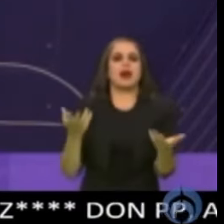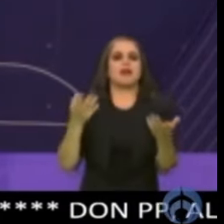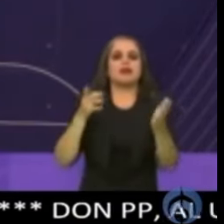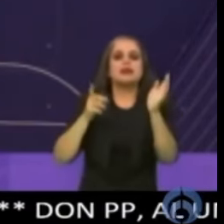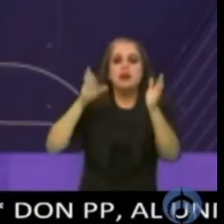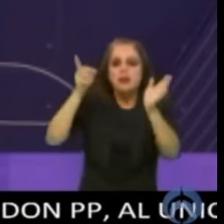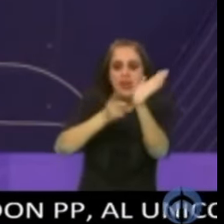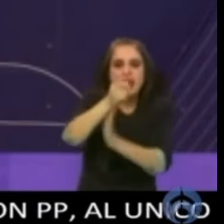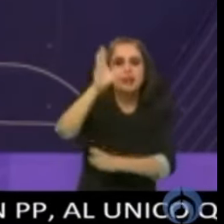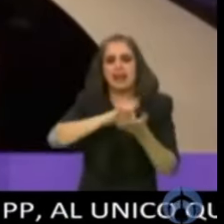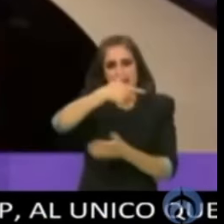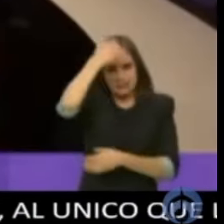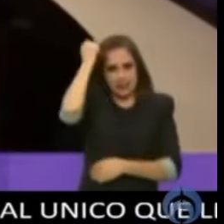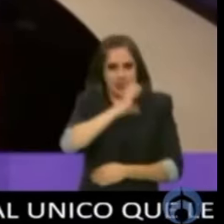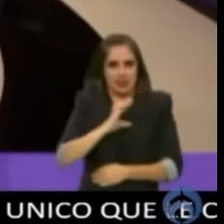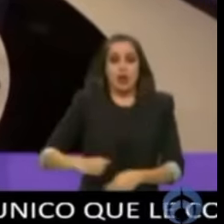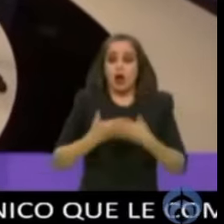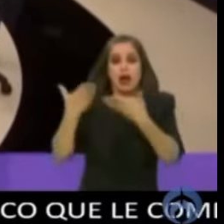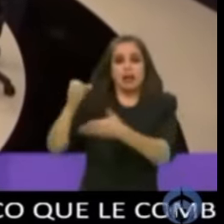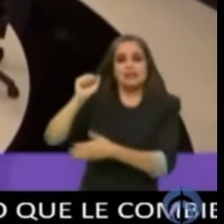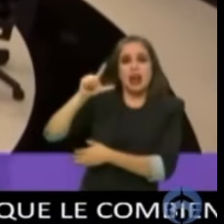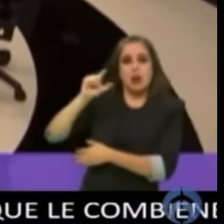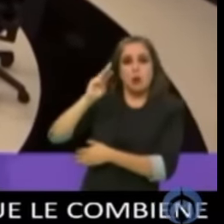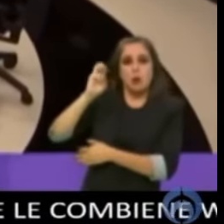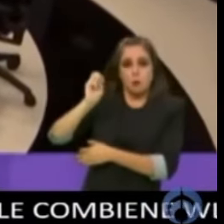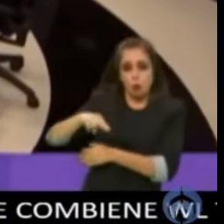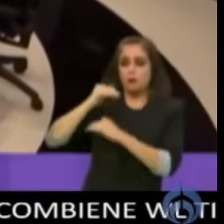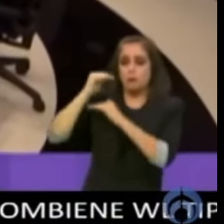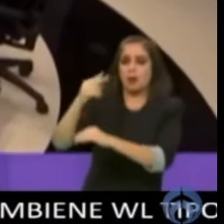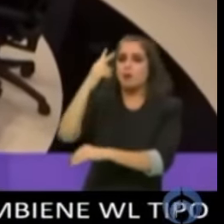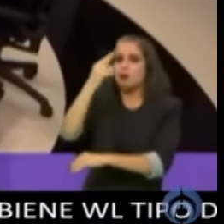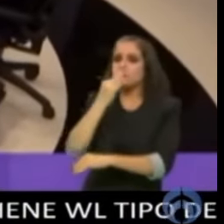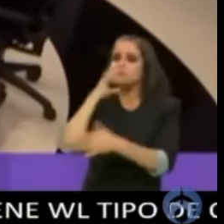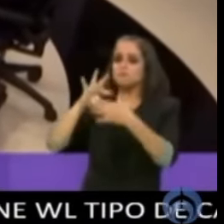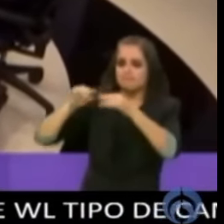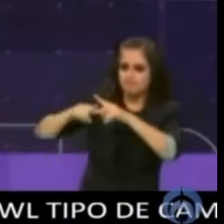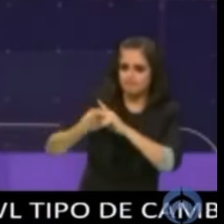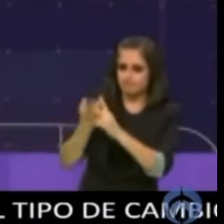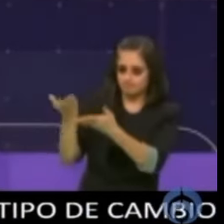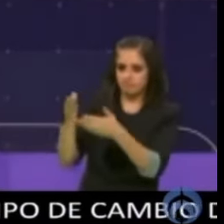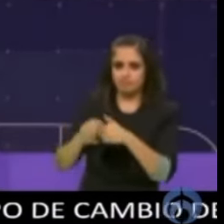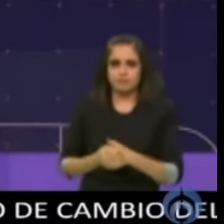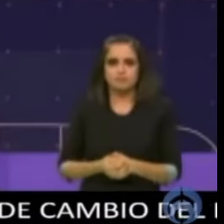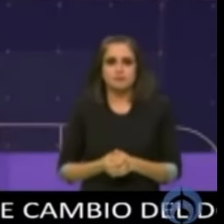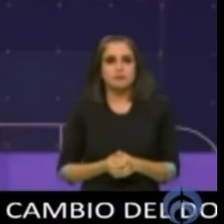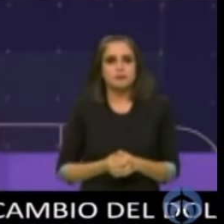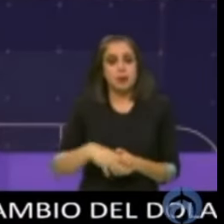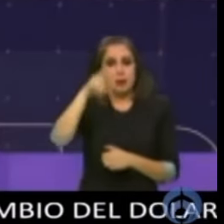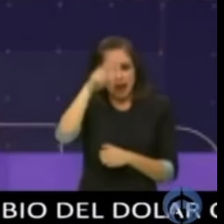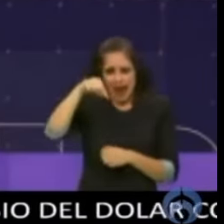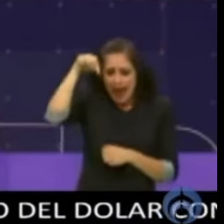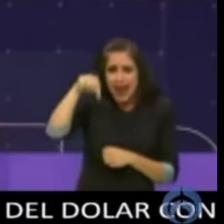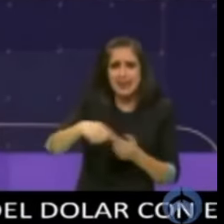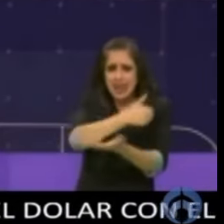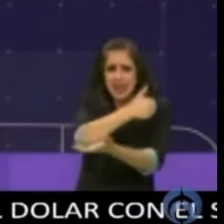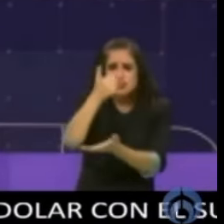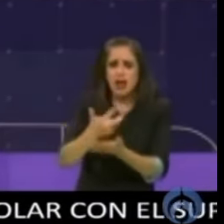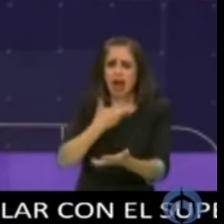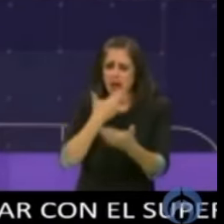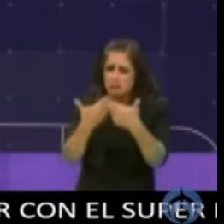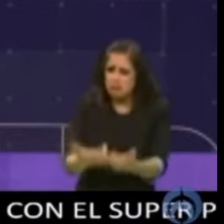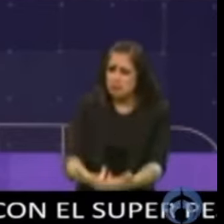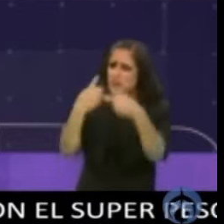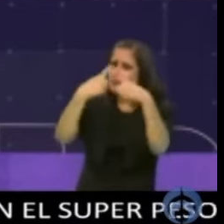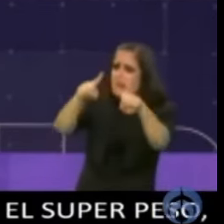país casi por 90 años el PRI, y durante dos sexenios, uno en la usurpación de Calderón, en el caso de